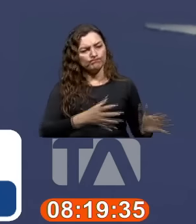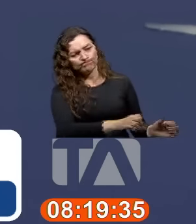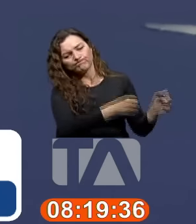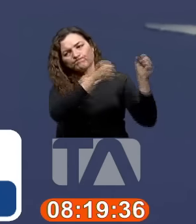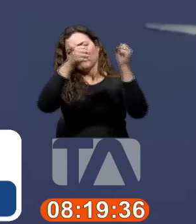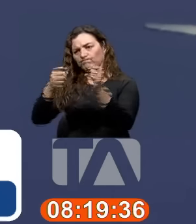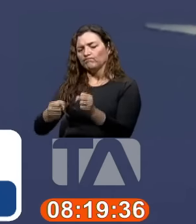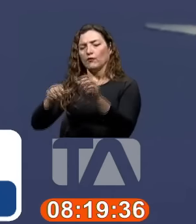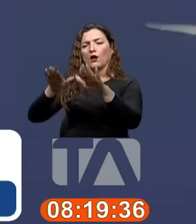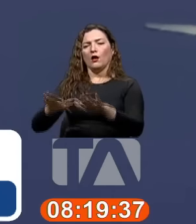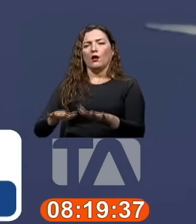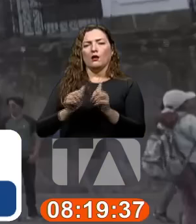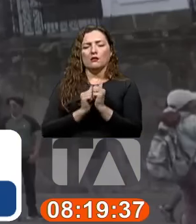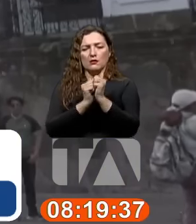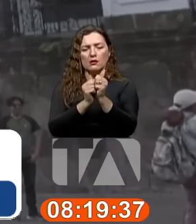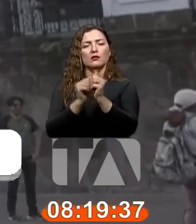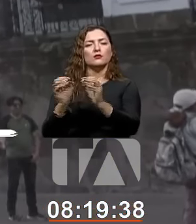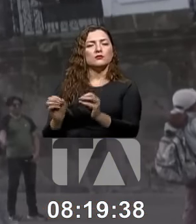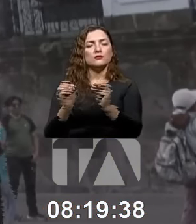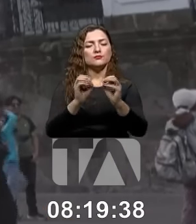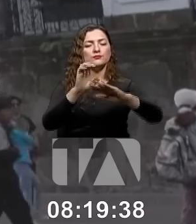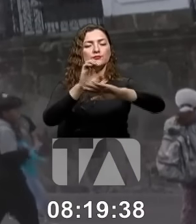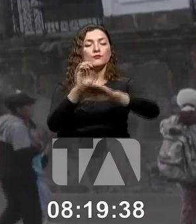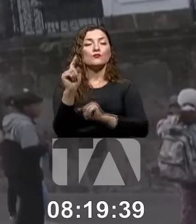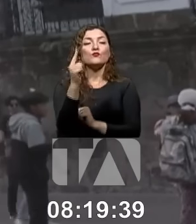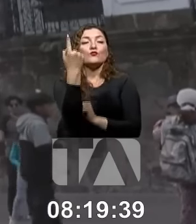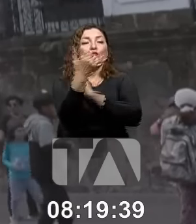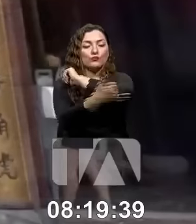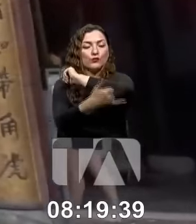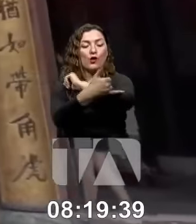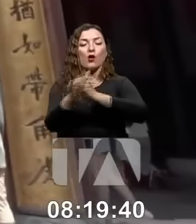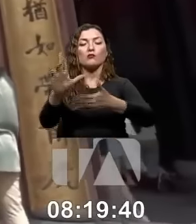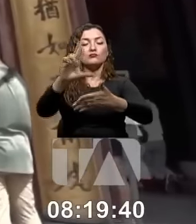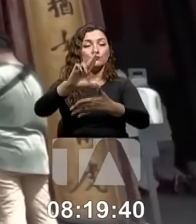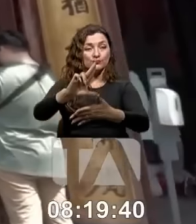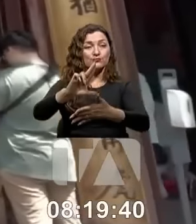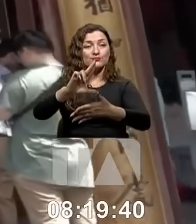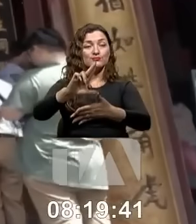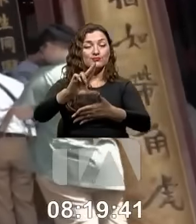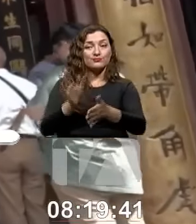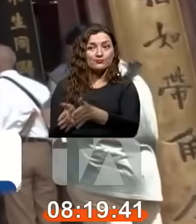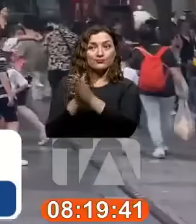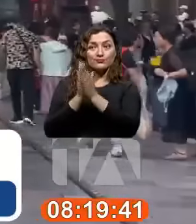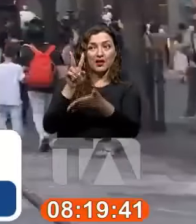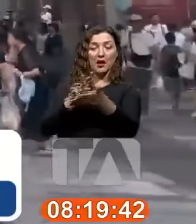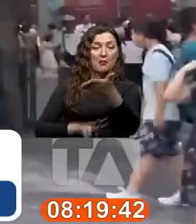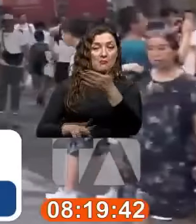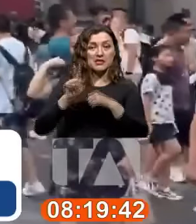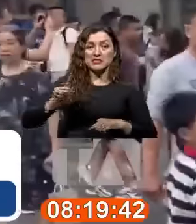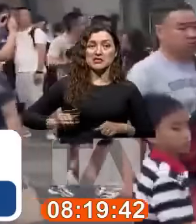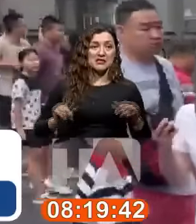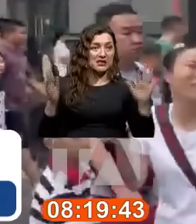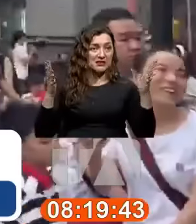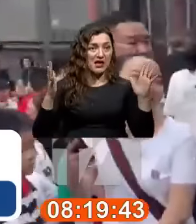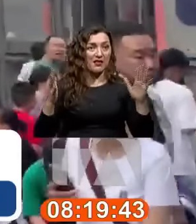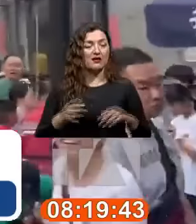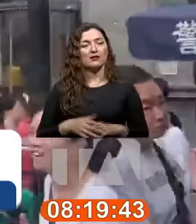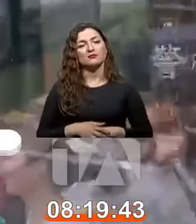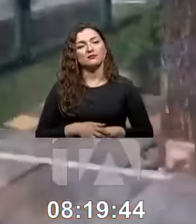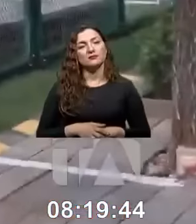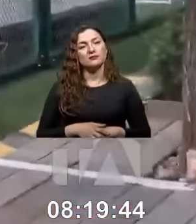y mantener conjuntamente el orden. Ecuador es el único país de América Latina que no solicitaba visa a los ciudadanos chinos.